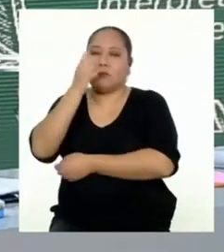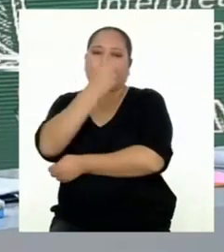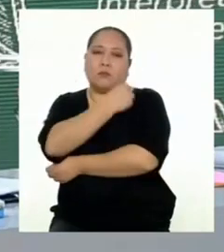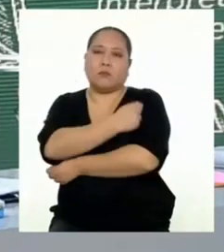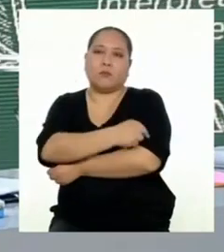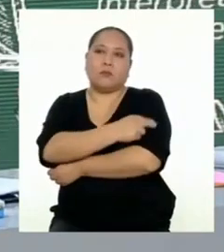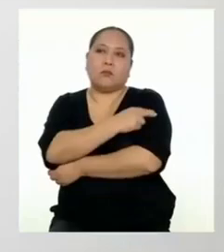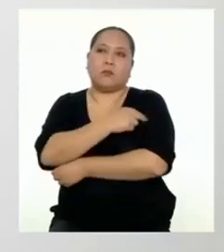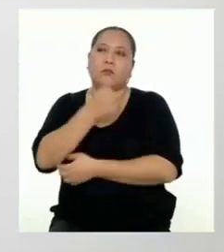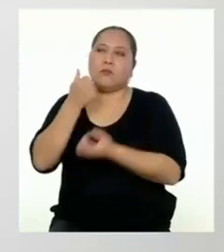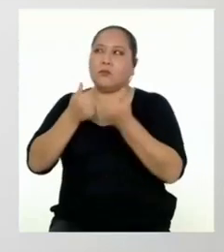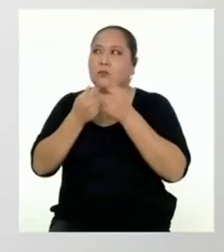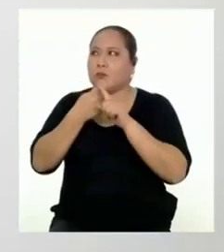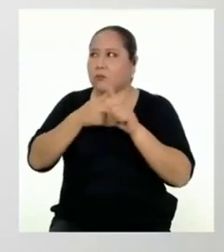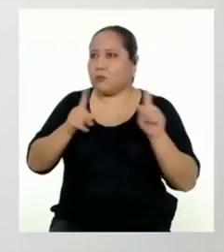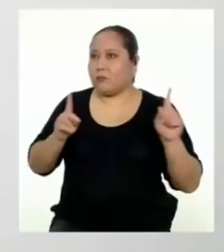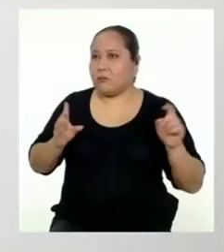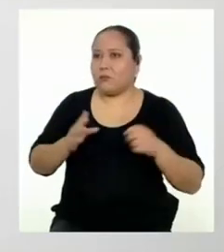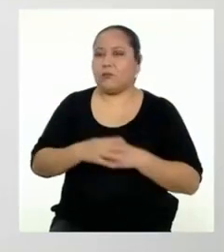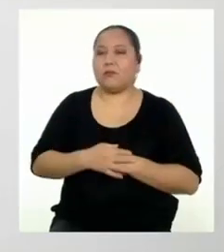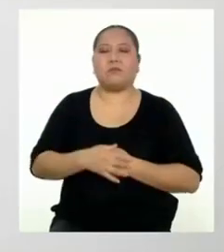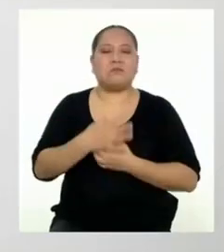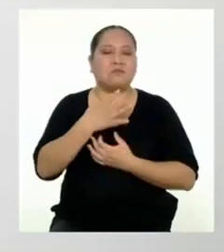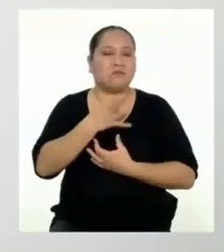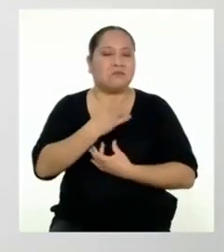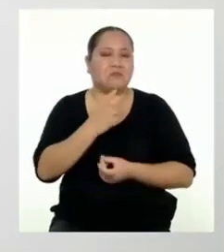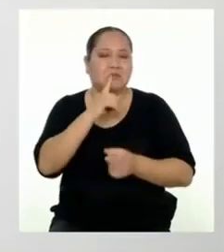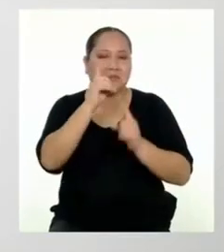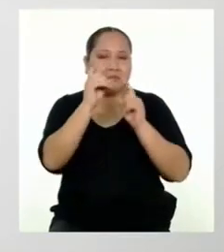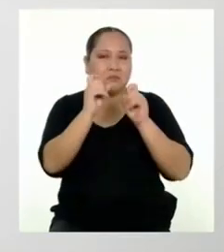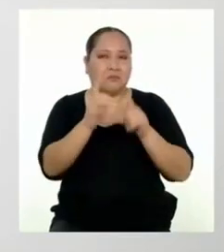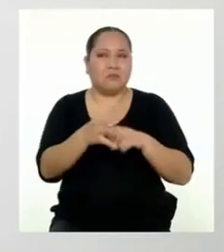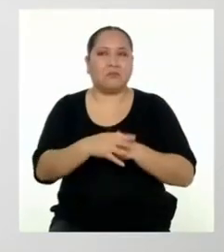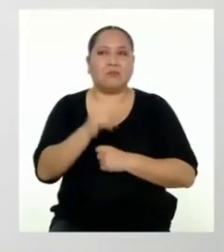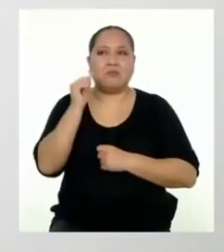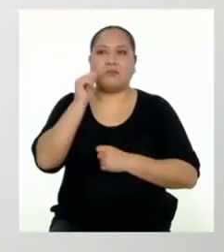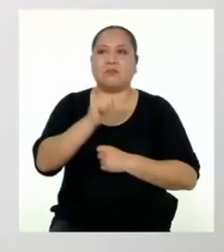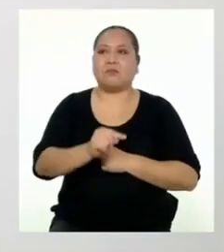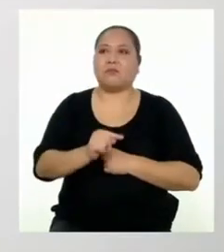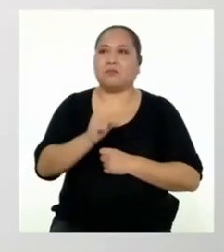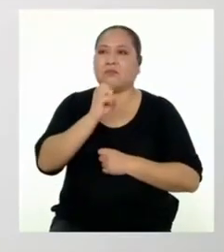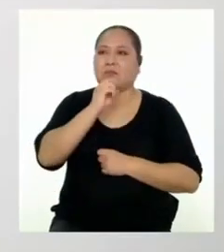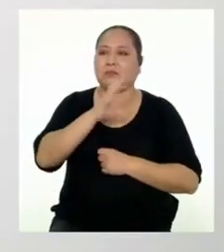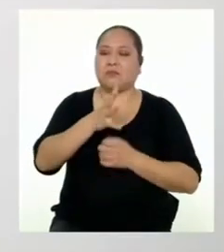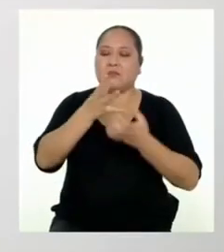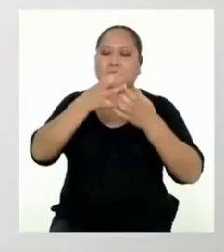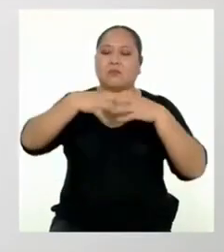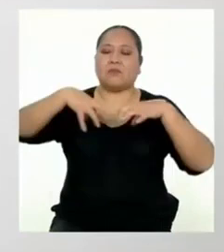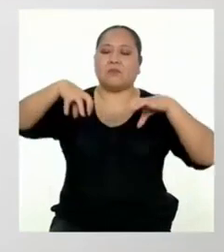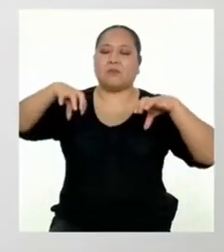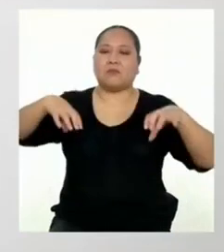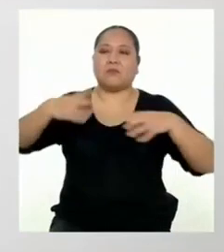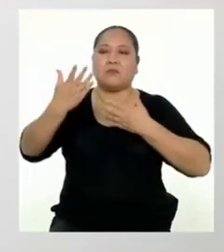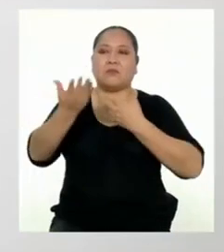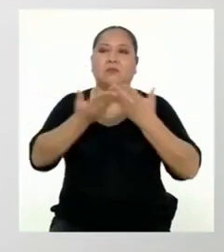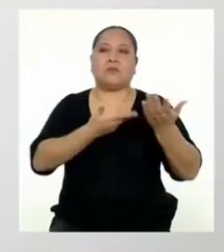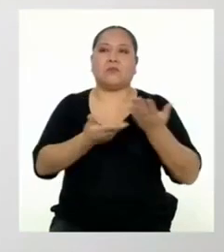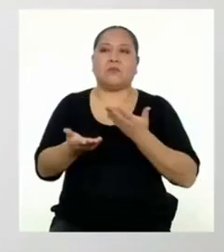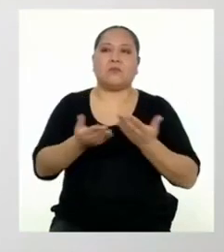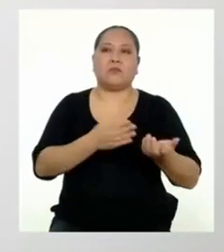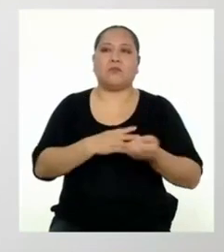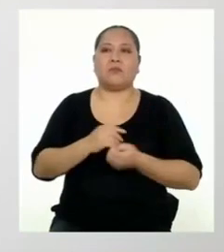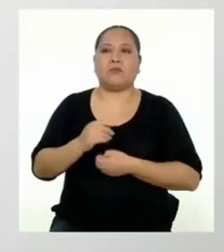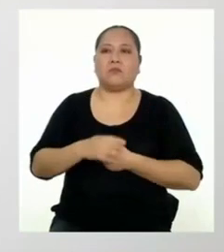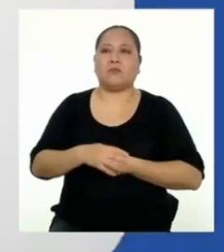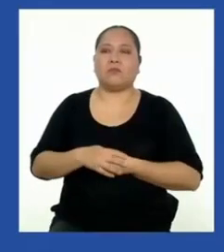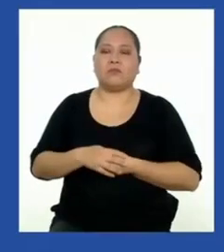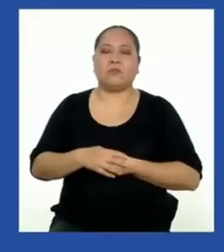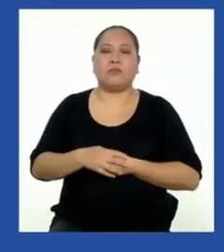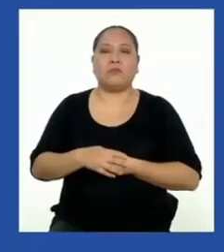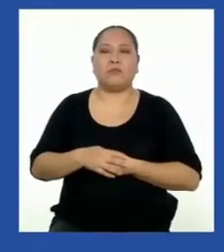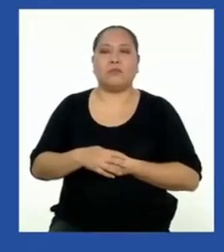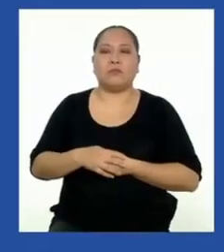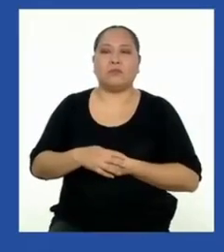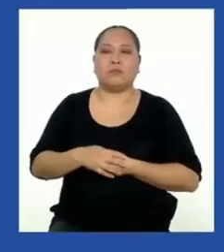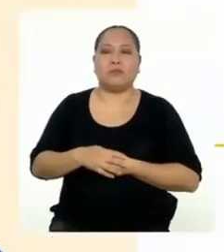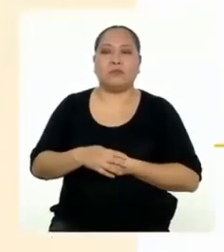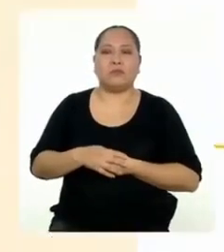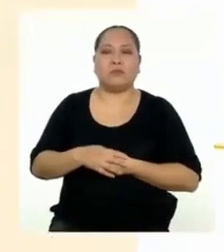un hospital? Interesante pregunta. Eso nos lleva a la clasificación de los servicios o bienes